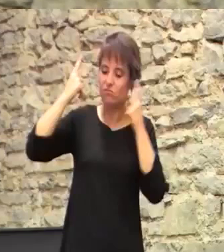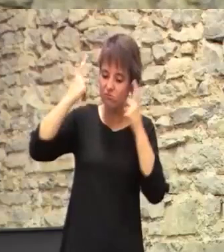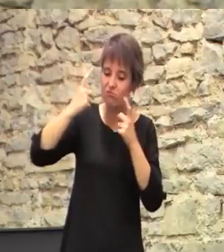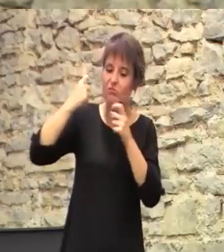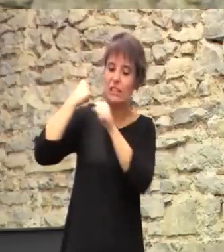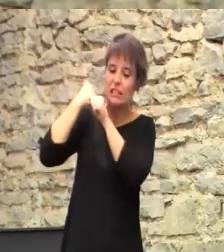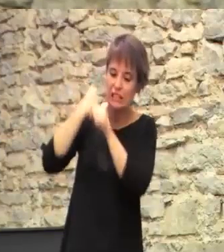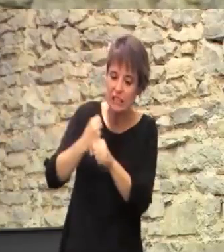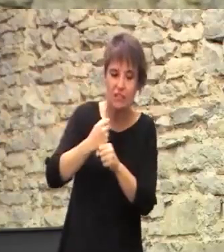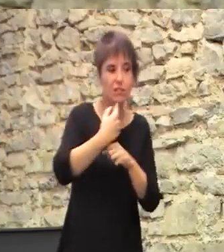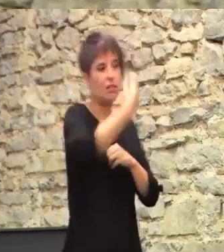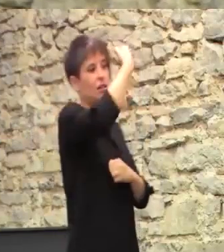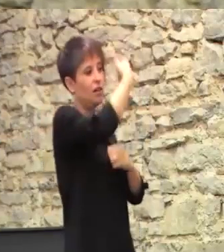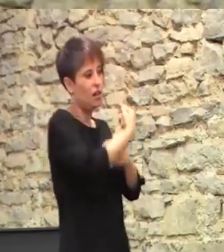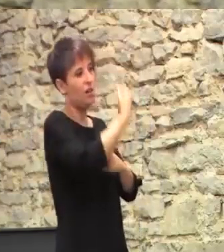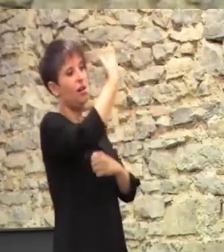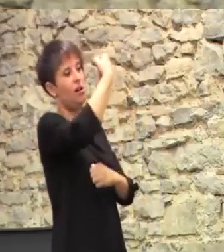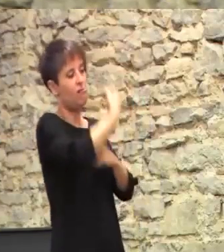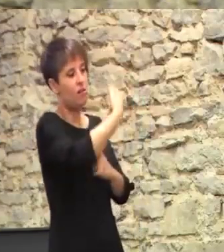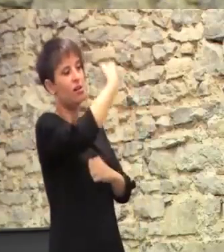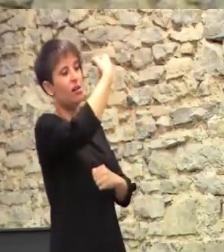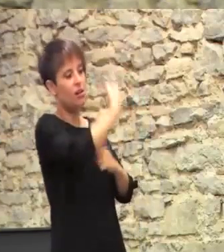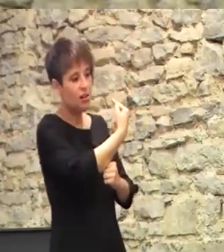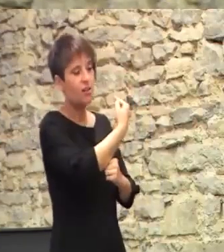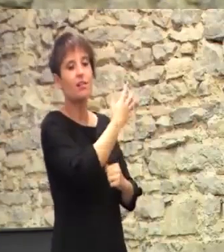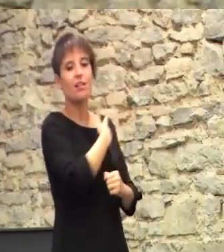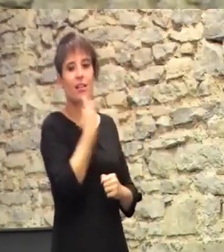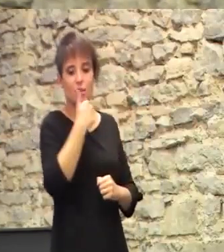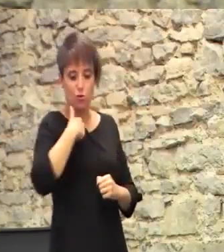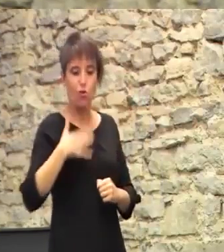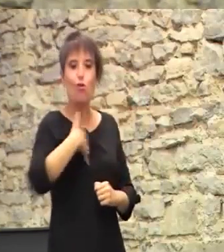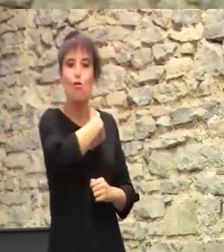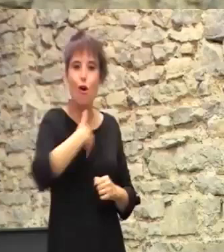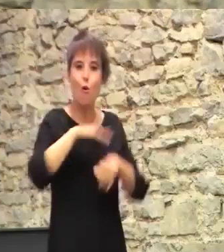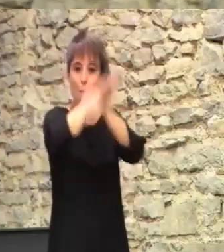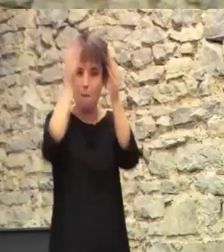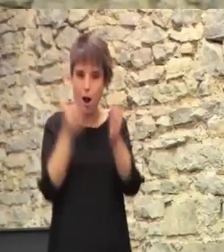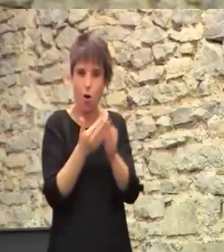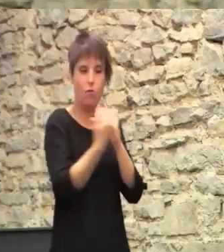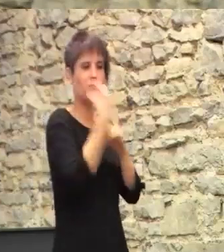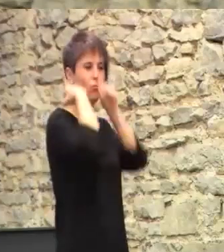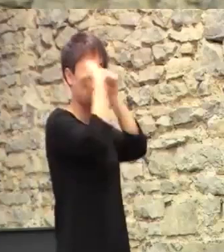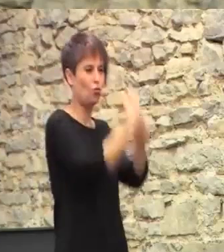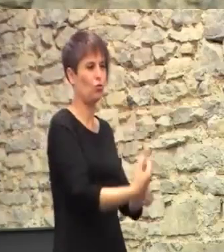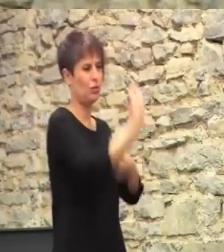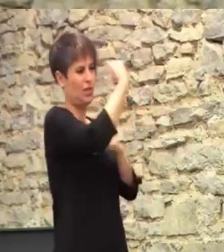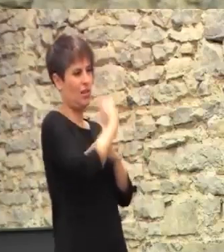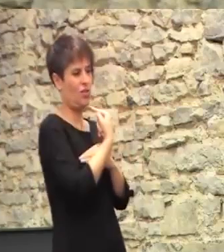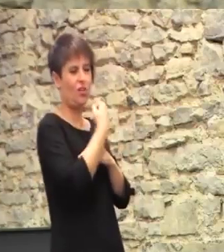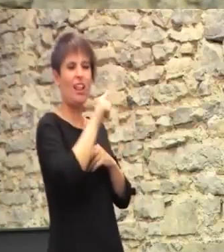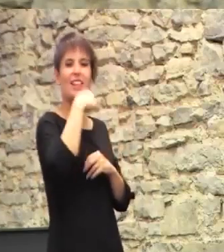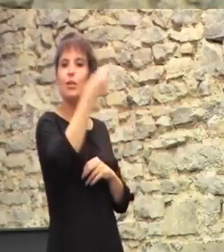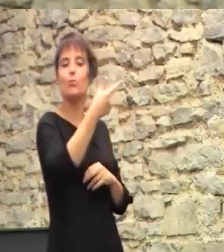mandato de ser la que habilita el juego el mandato de ser balón no es tan